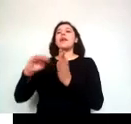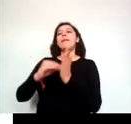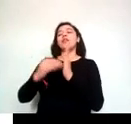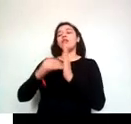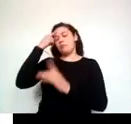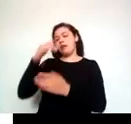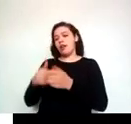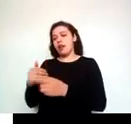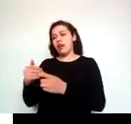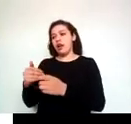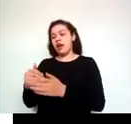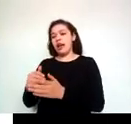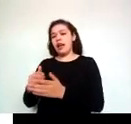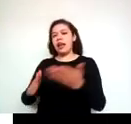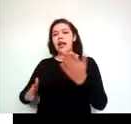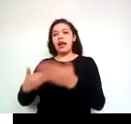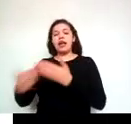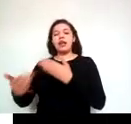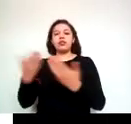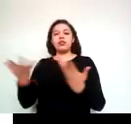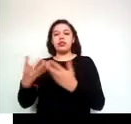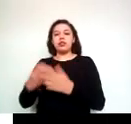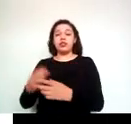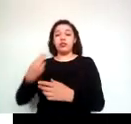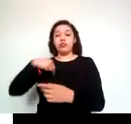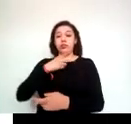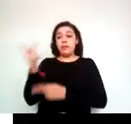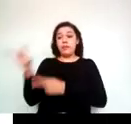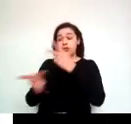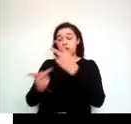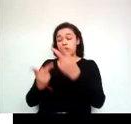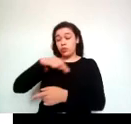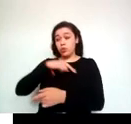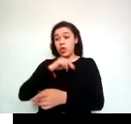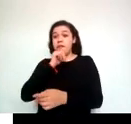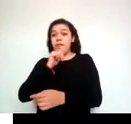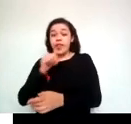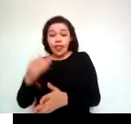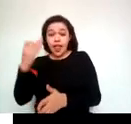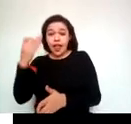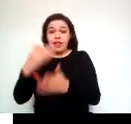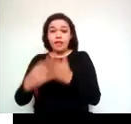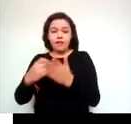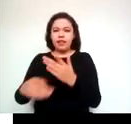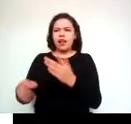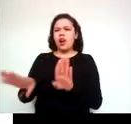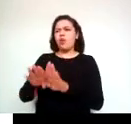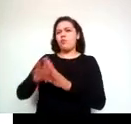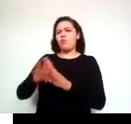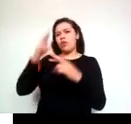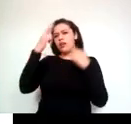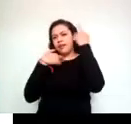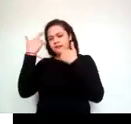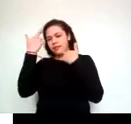decir, lo que nos sale en los cuestionarios, nosotros tenemos que ver que lo que no haya salido en un buen diagnóstico o haya salido de